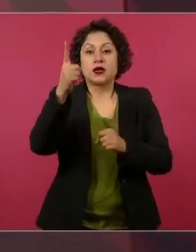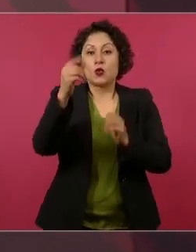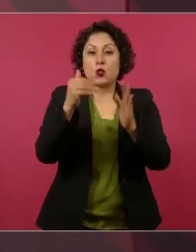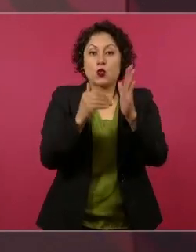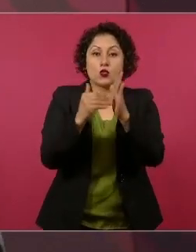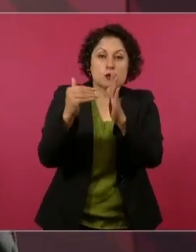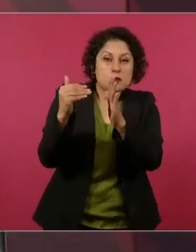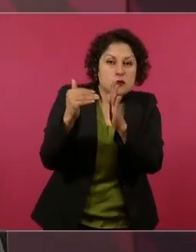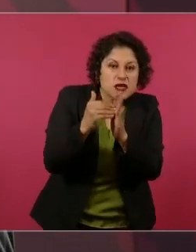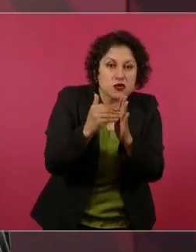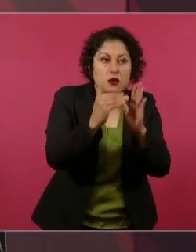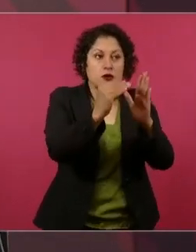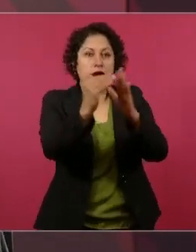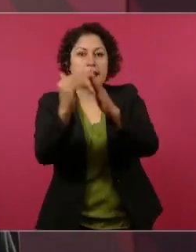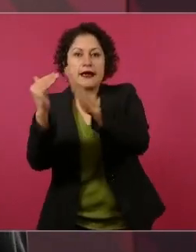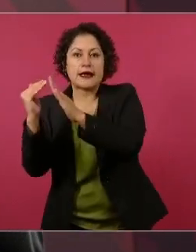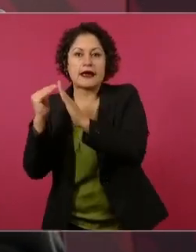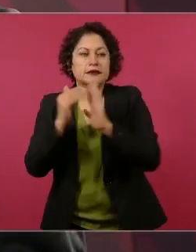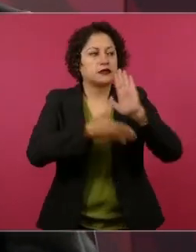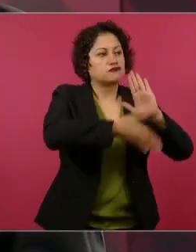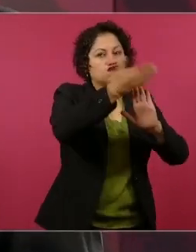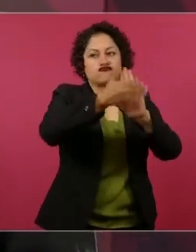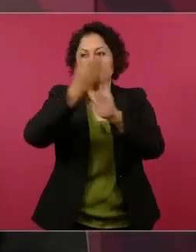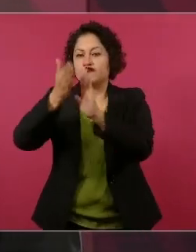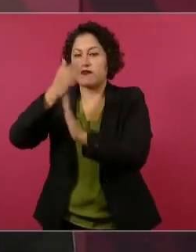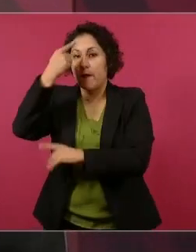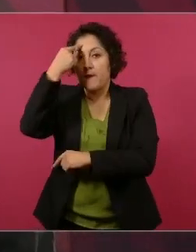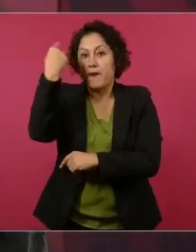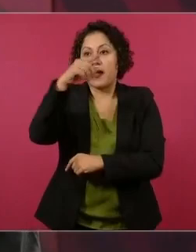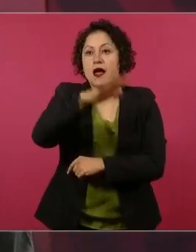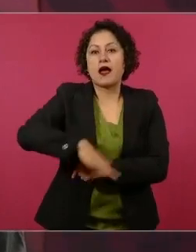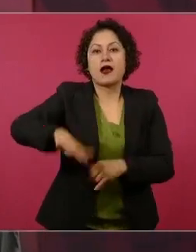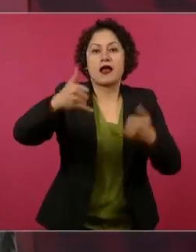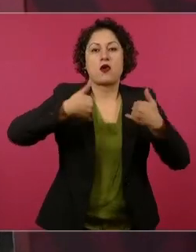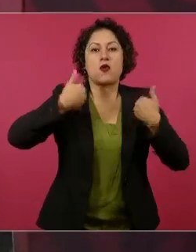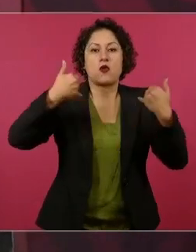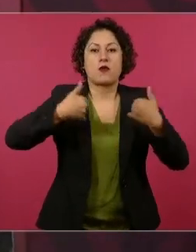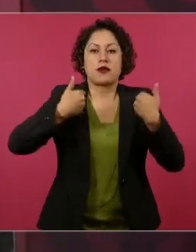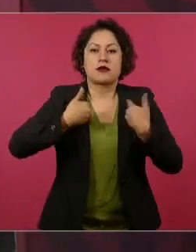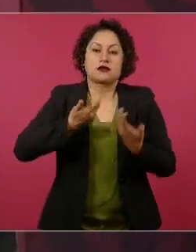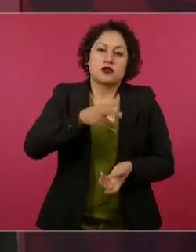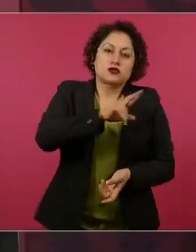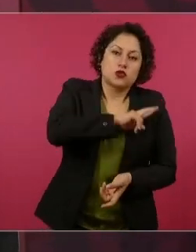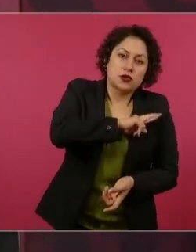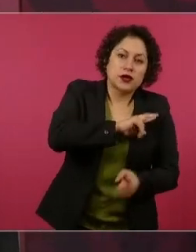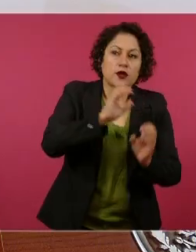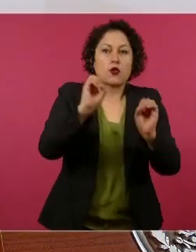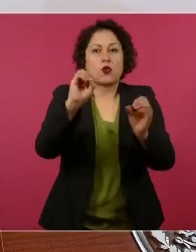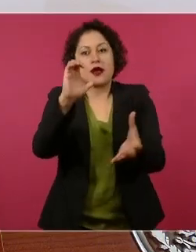solteros o casados, o mujeres y hombres.